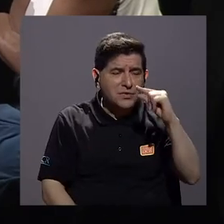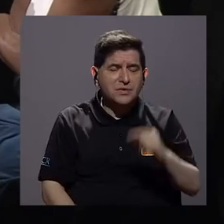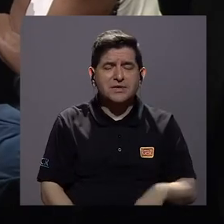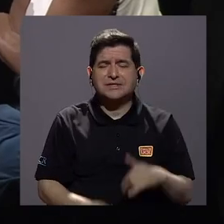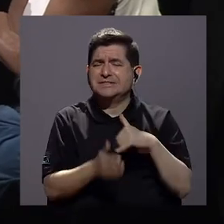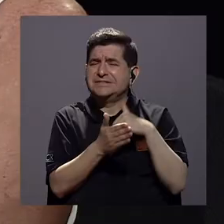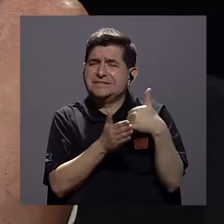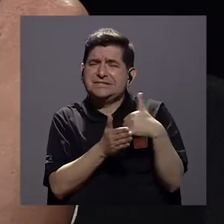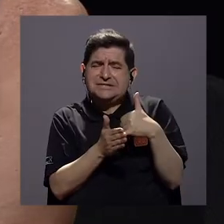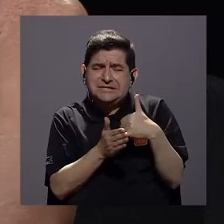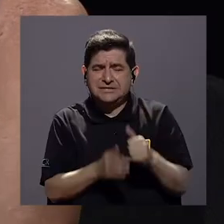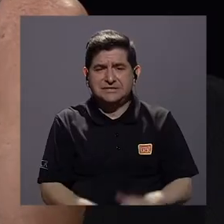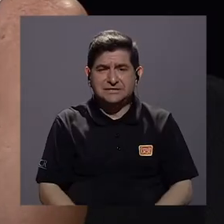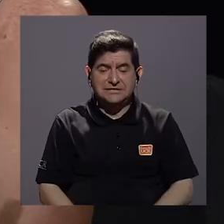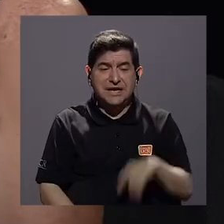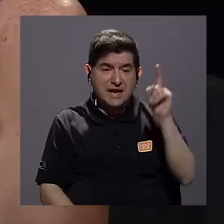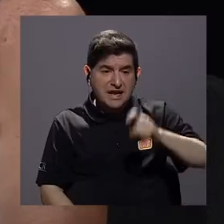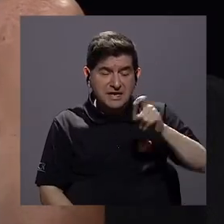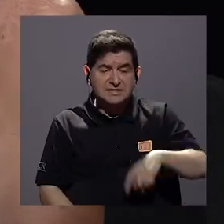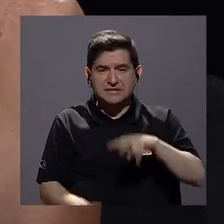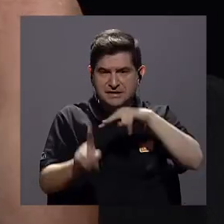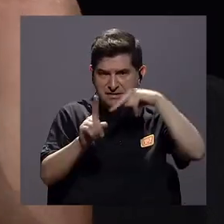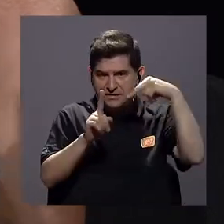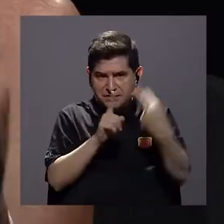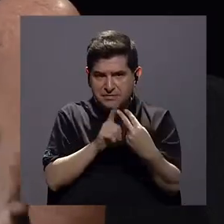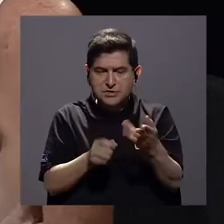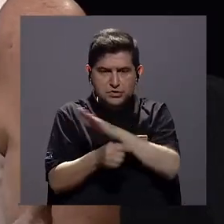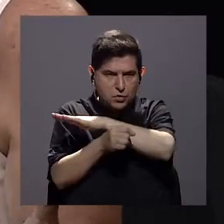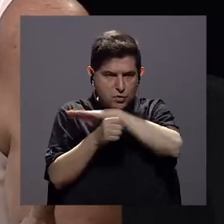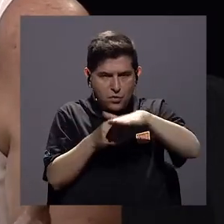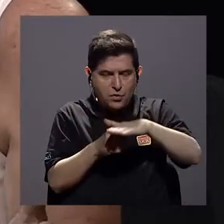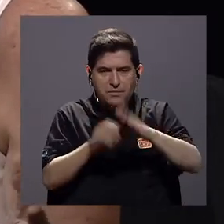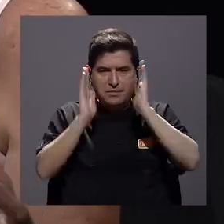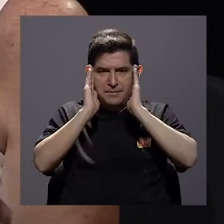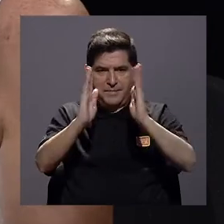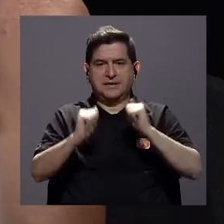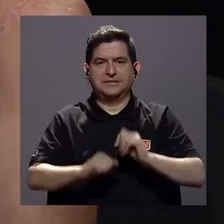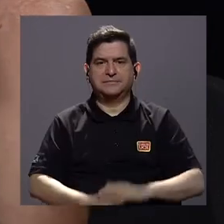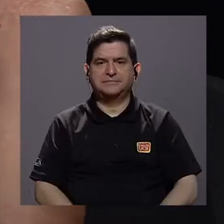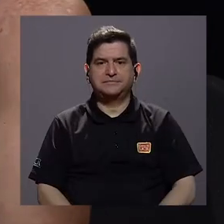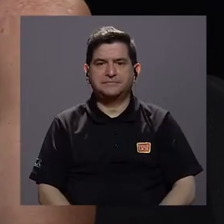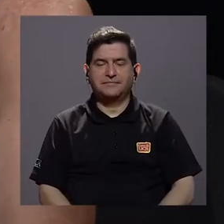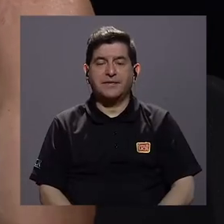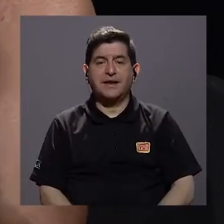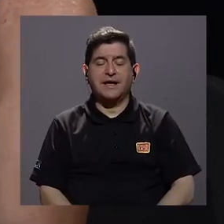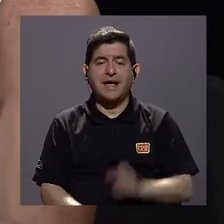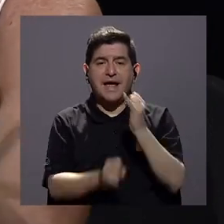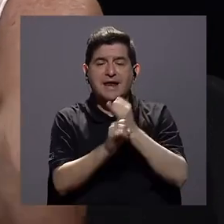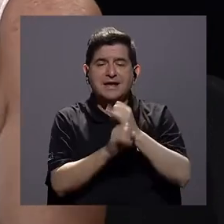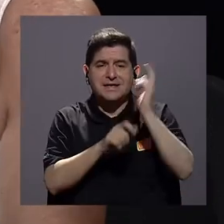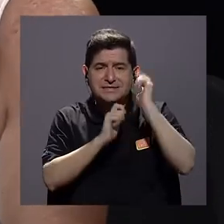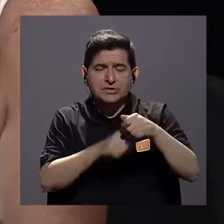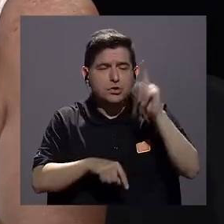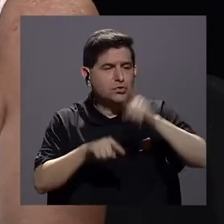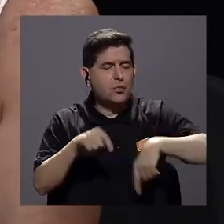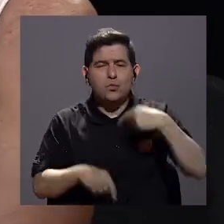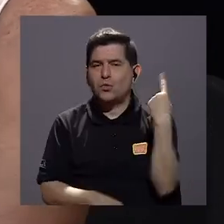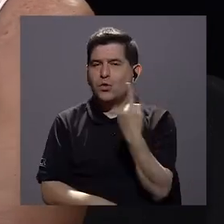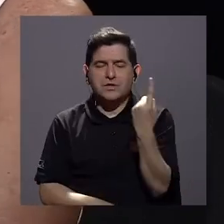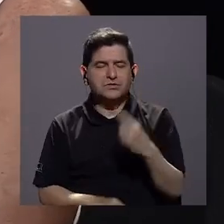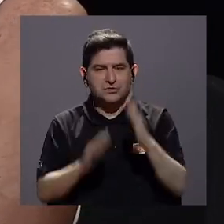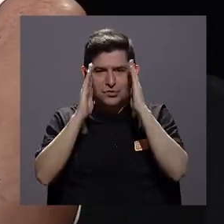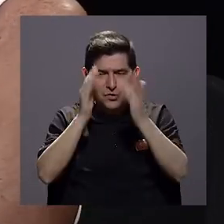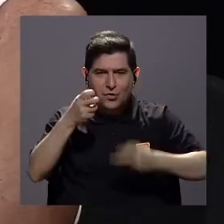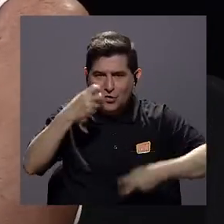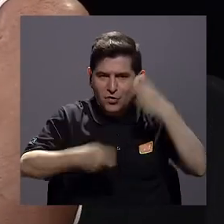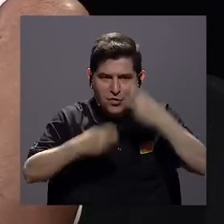más vulnerable. Uh-huh. Y porque se ocupa una visión integral para su abordaje. Es decir, el Incopesca no puede solito abordar